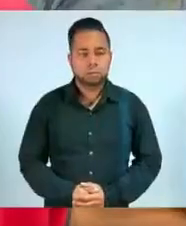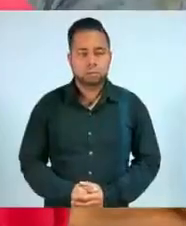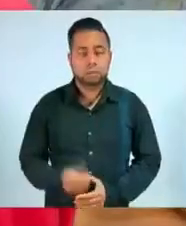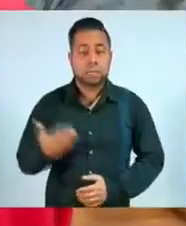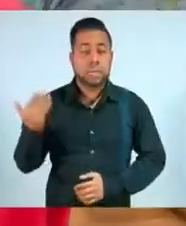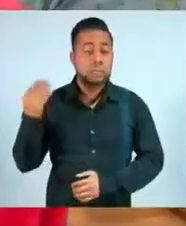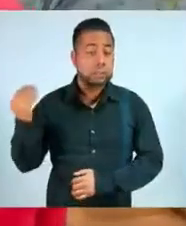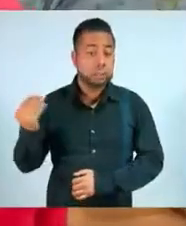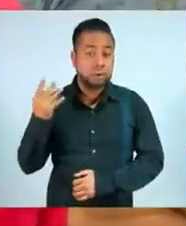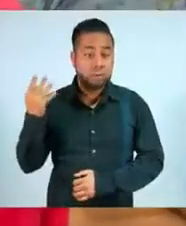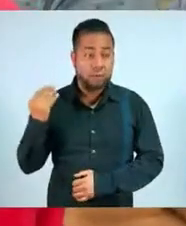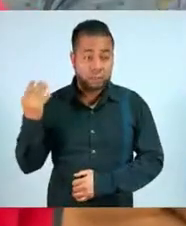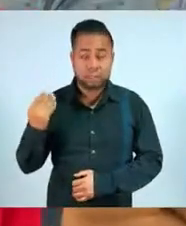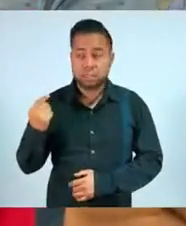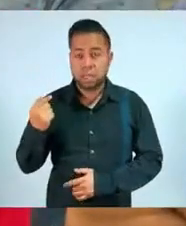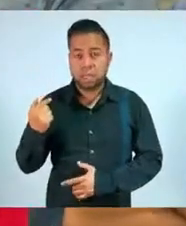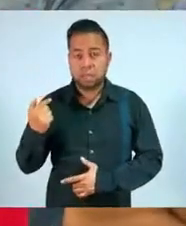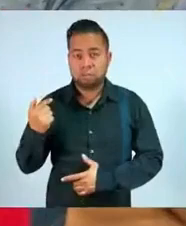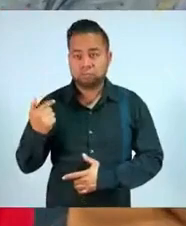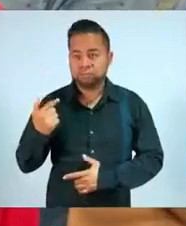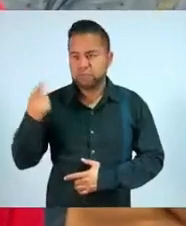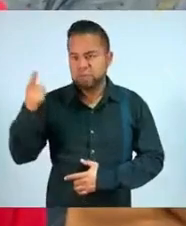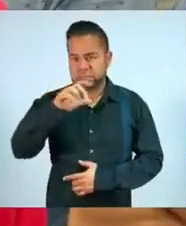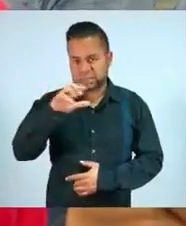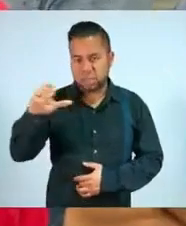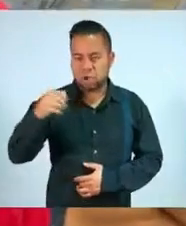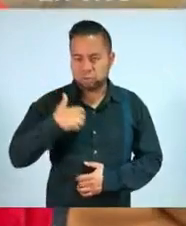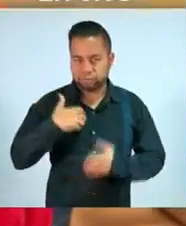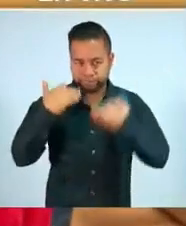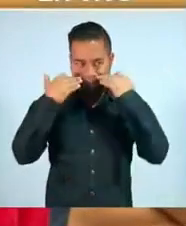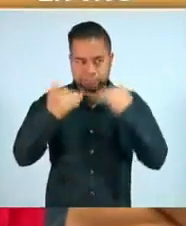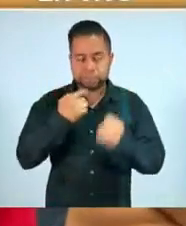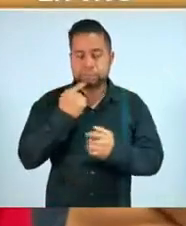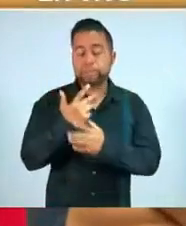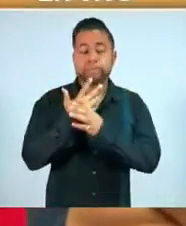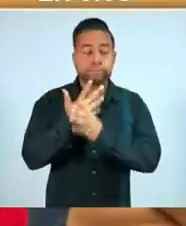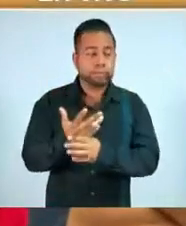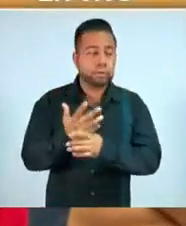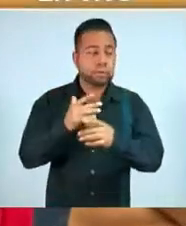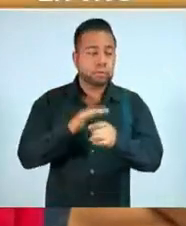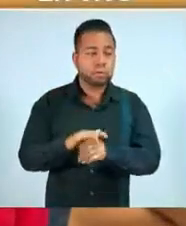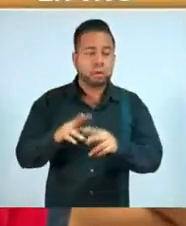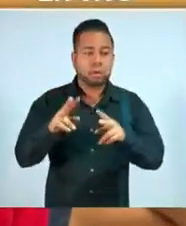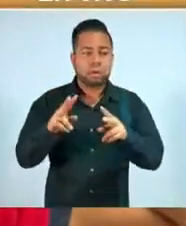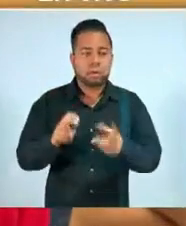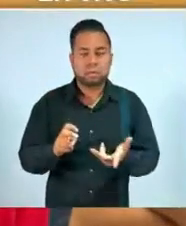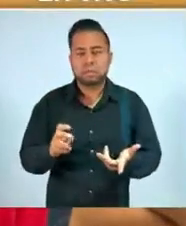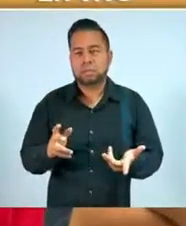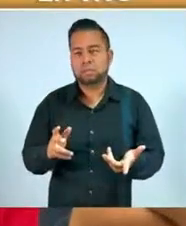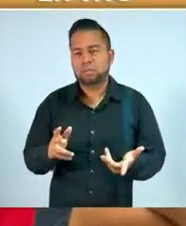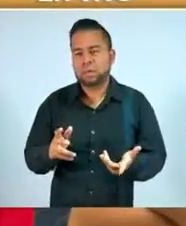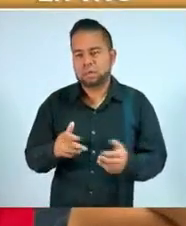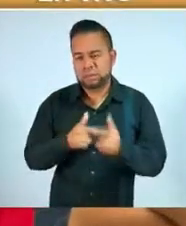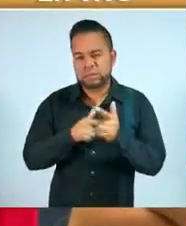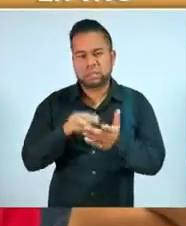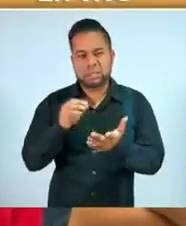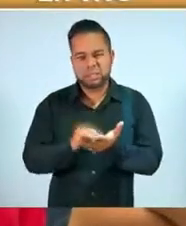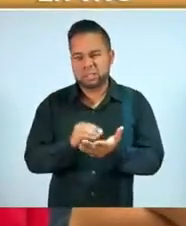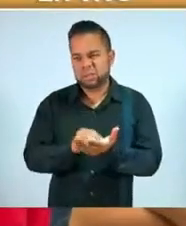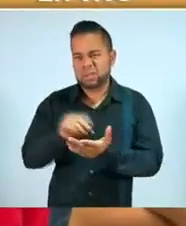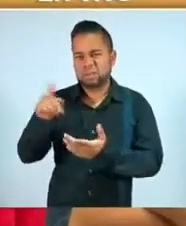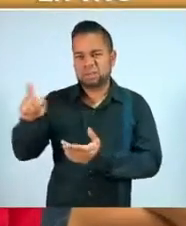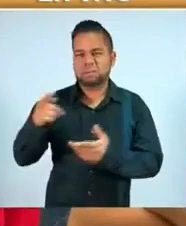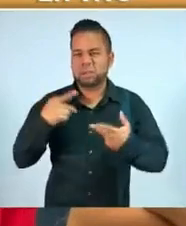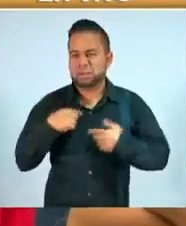de estar presente, que la hicimos en el centro de convenciones, se manejó lo de los famosos halcones que siguen existiendo en la central de Abasto.